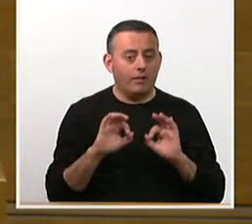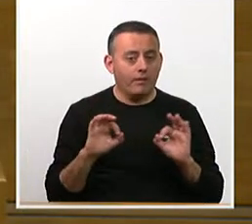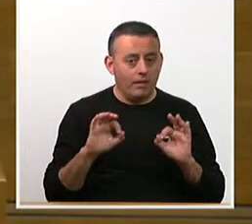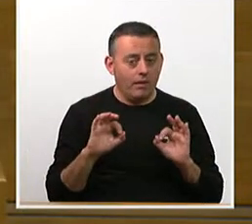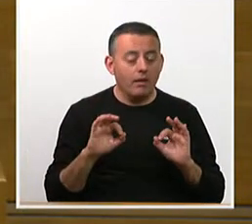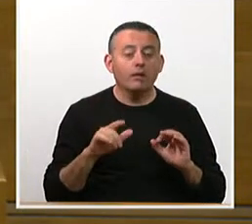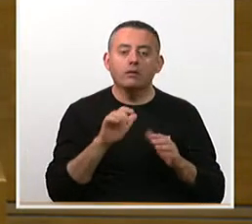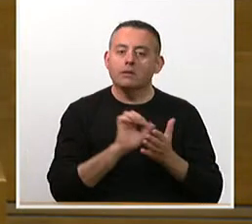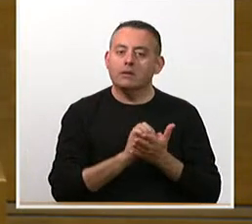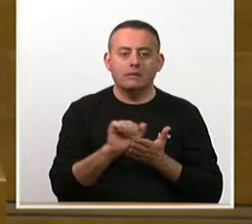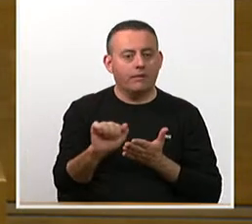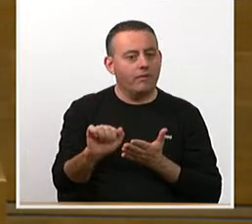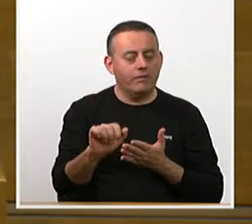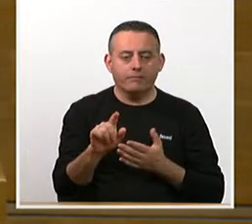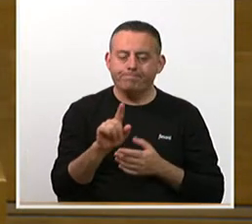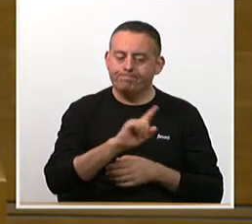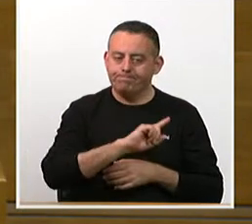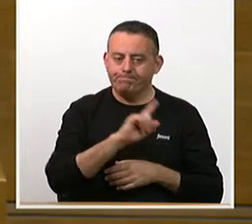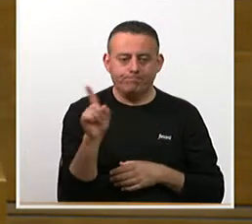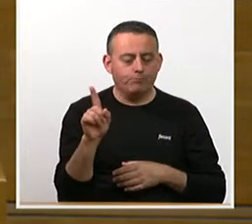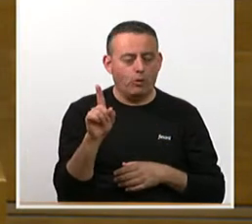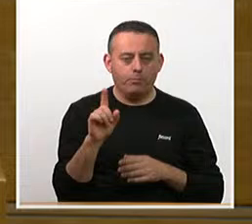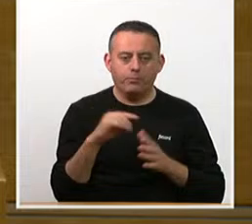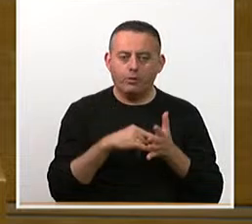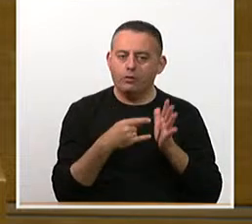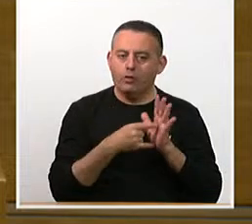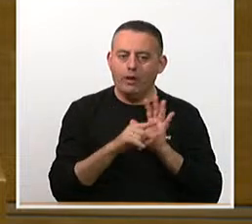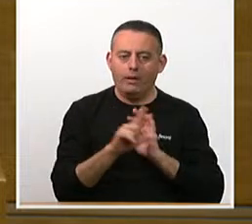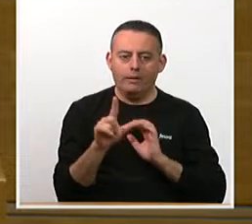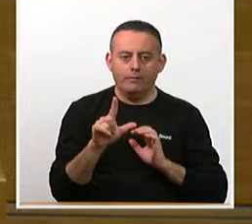rechazada la tramitación como proyecto de